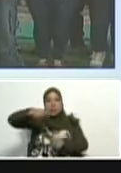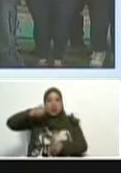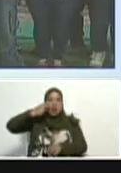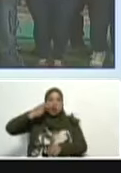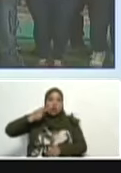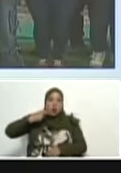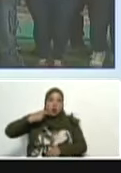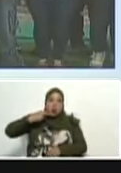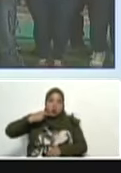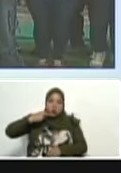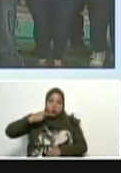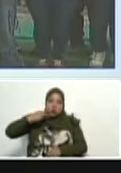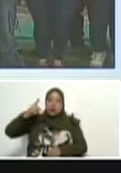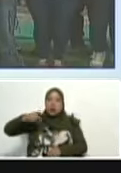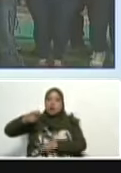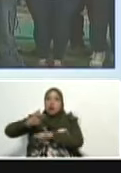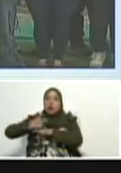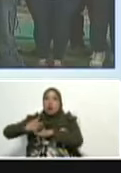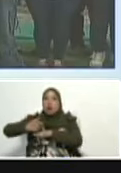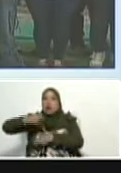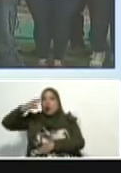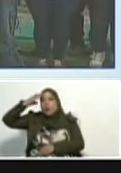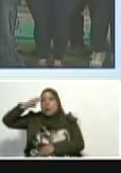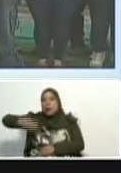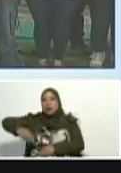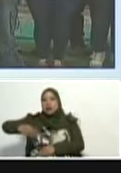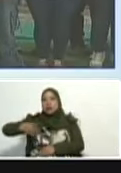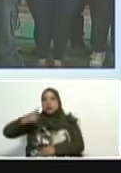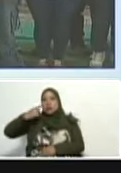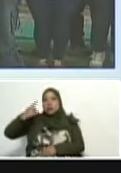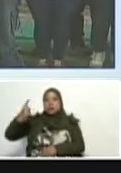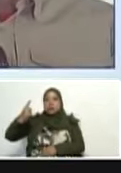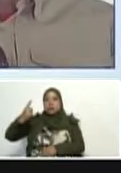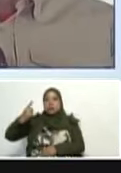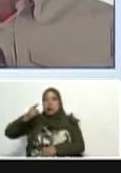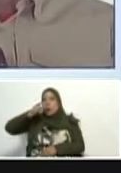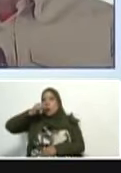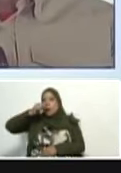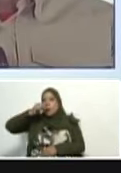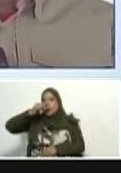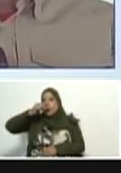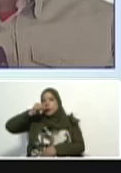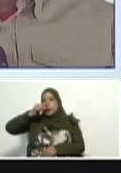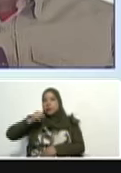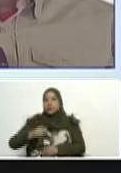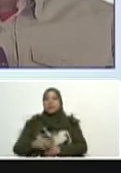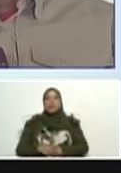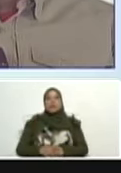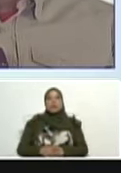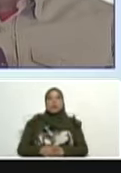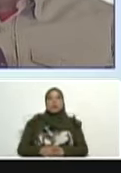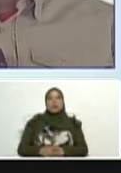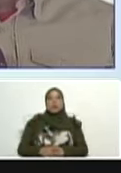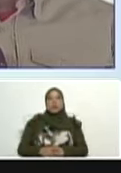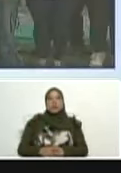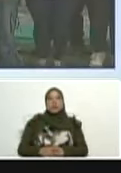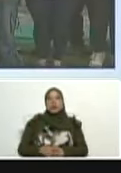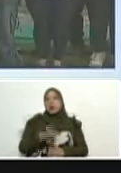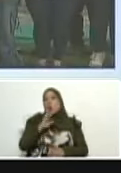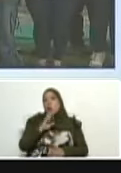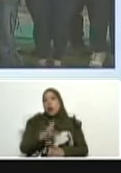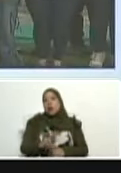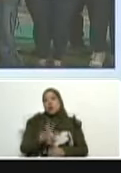y gobernador Gilberto Pinto Blanco, porque precisamente vamos a ver